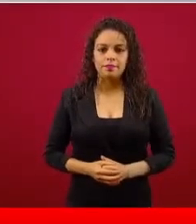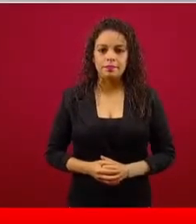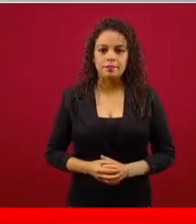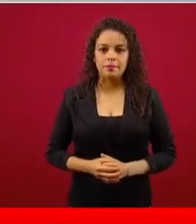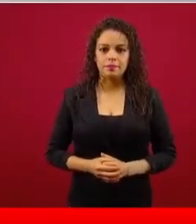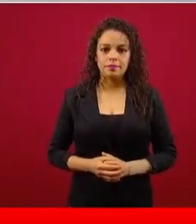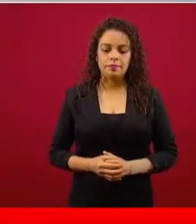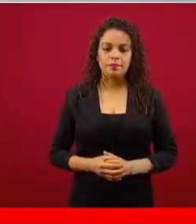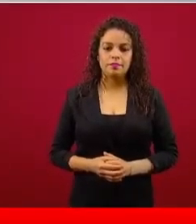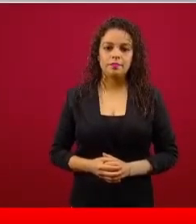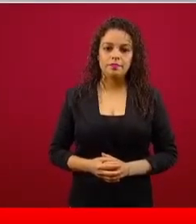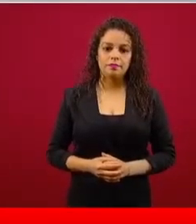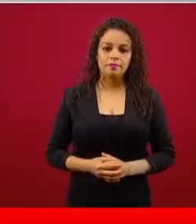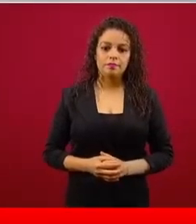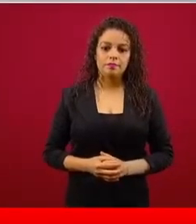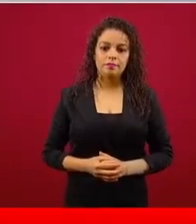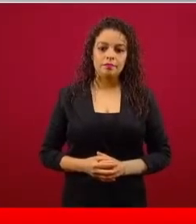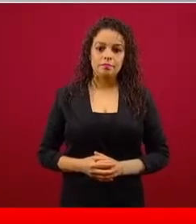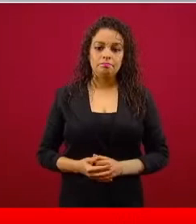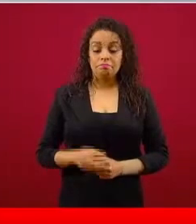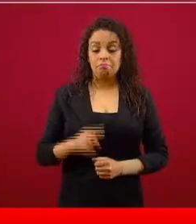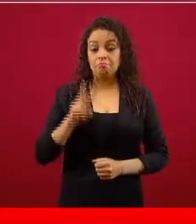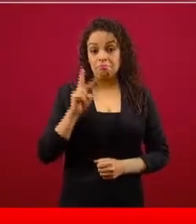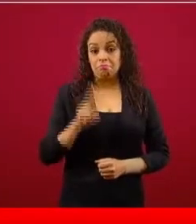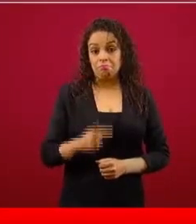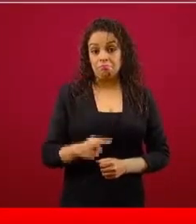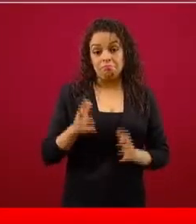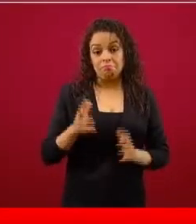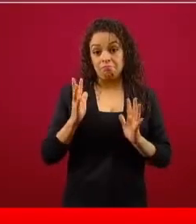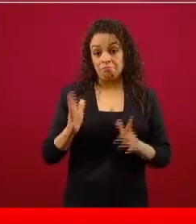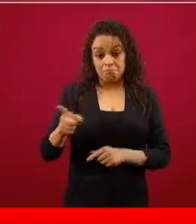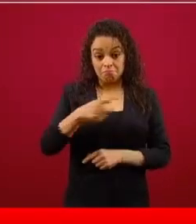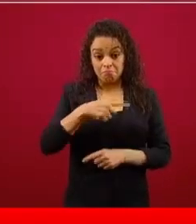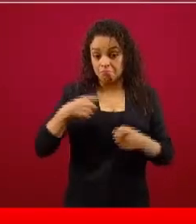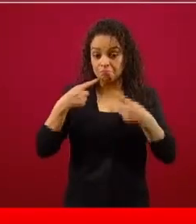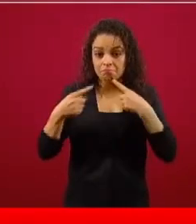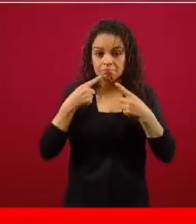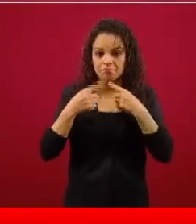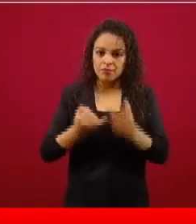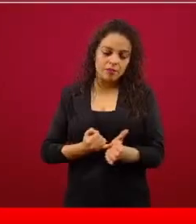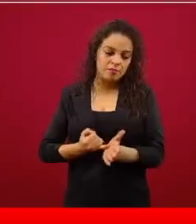hemos decidido no permitir la corrupción.